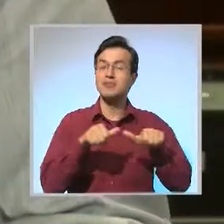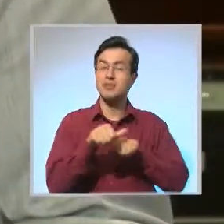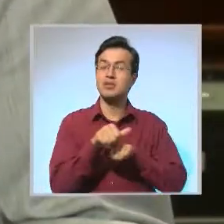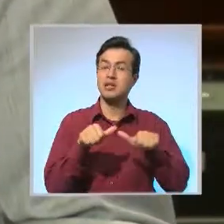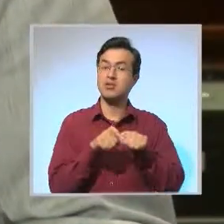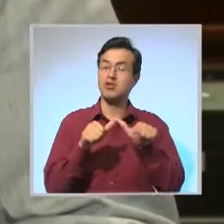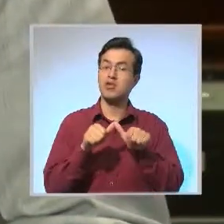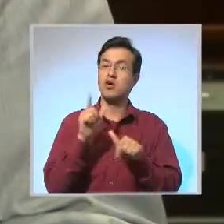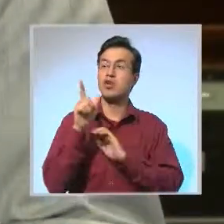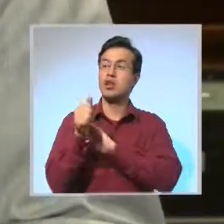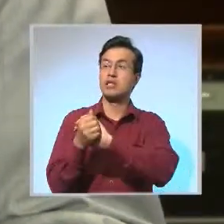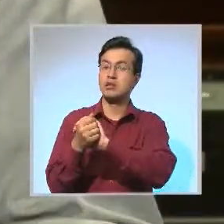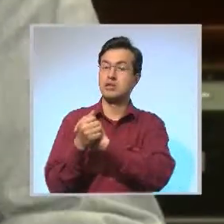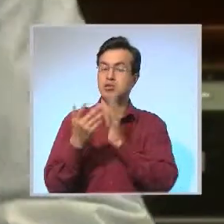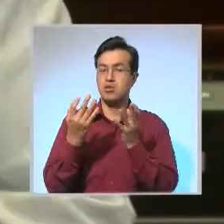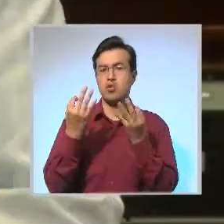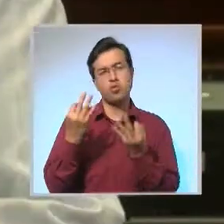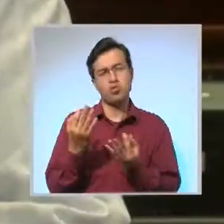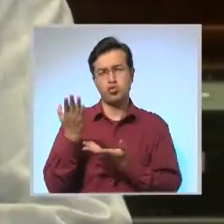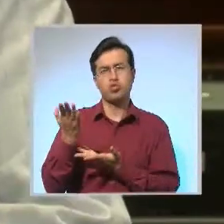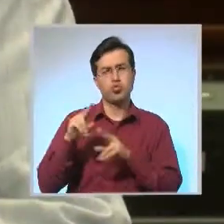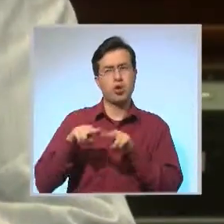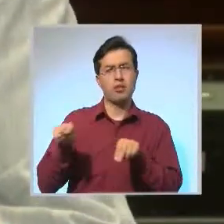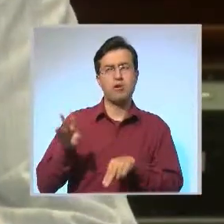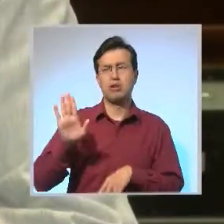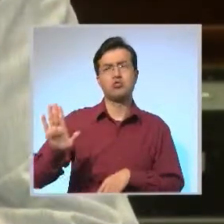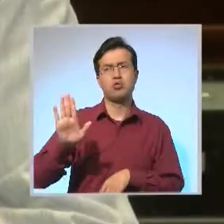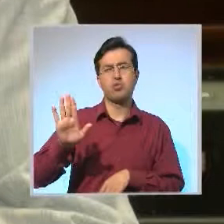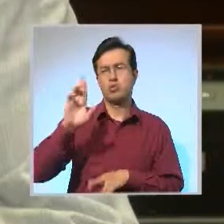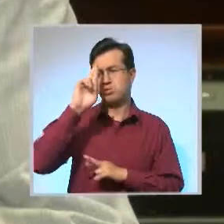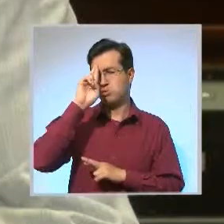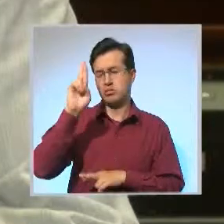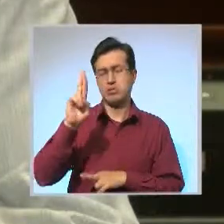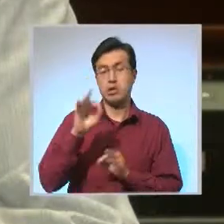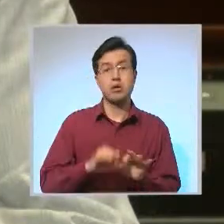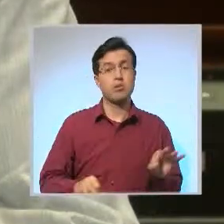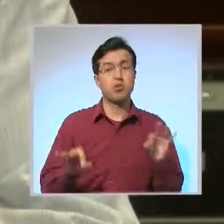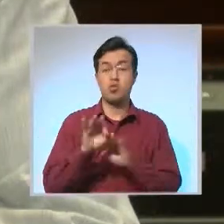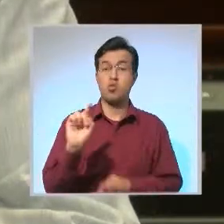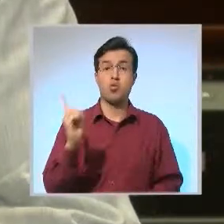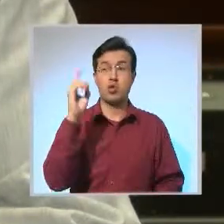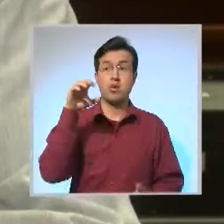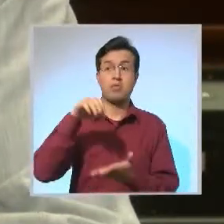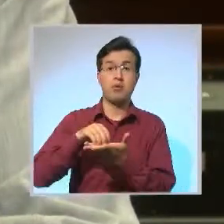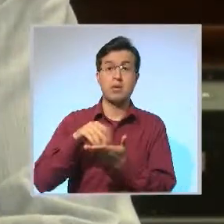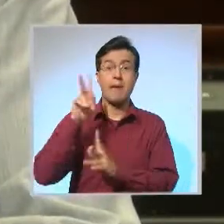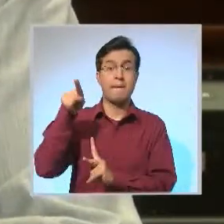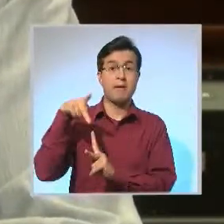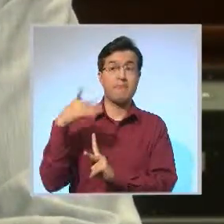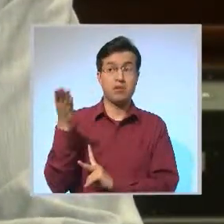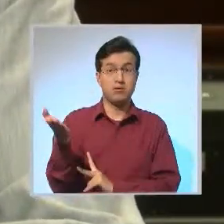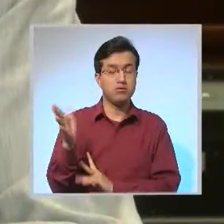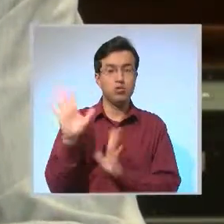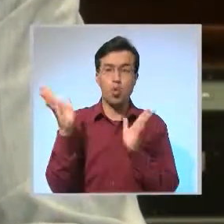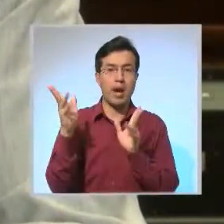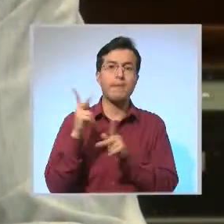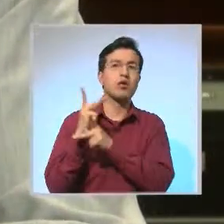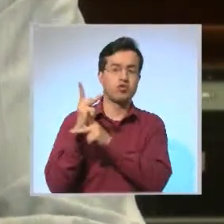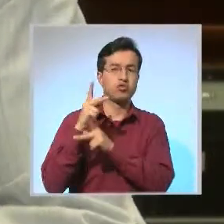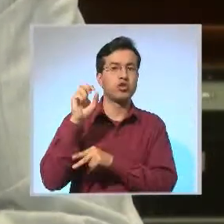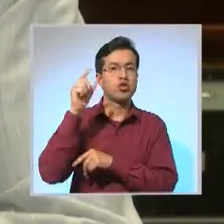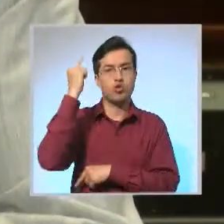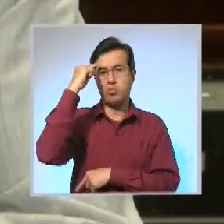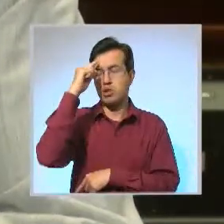de las islas debido a su propia naturaleza de hecho galápagos es la única provincia que no tiene prefecto pero si un consejo de gobierno